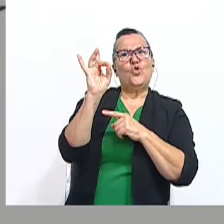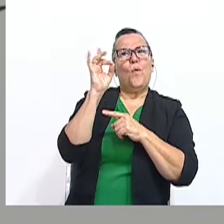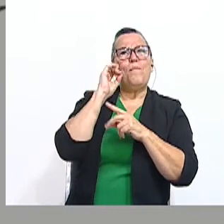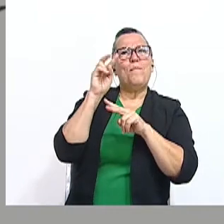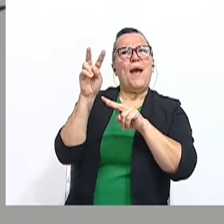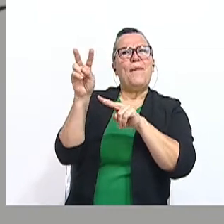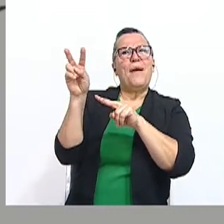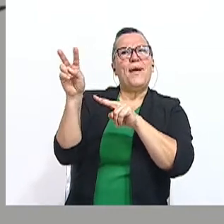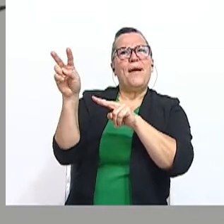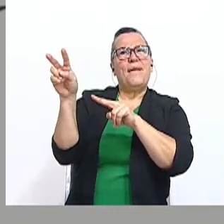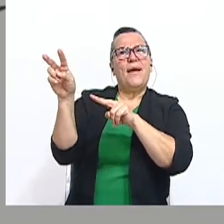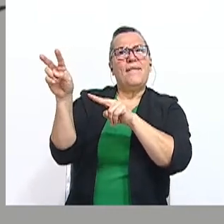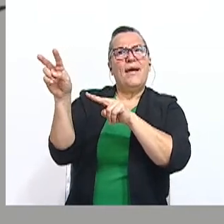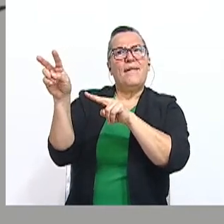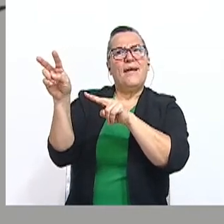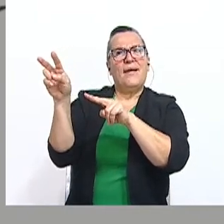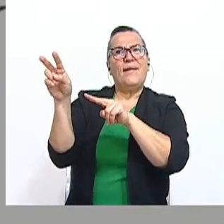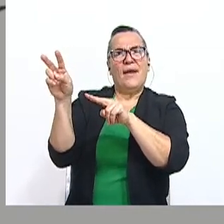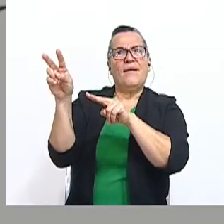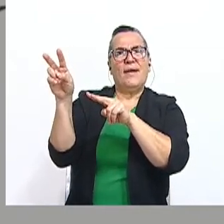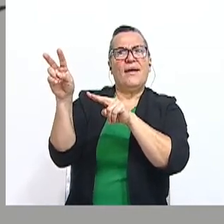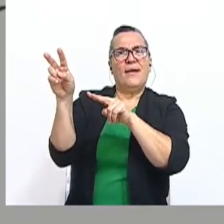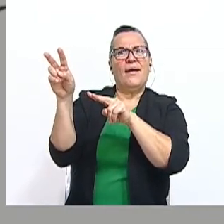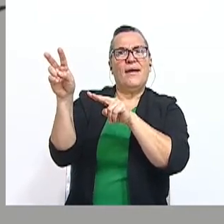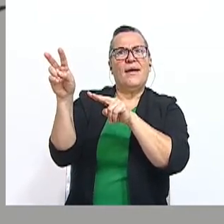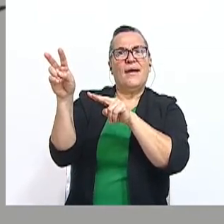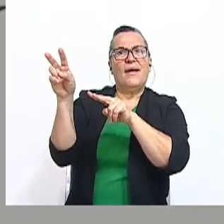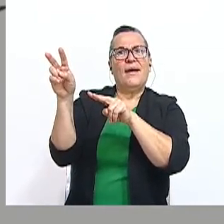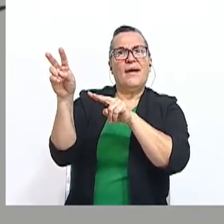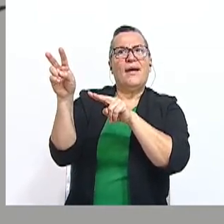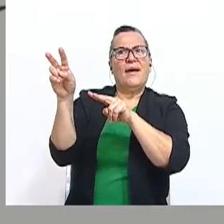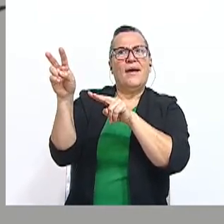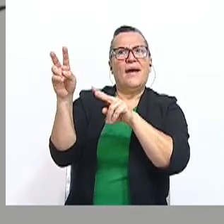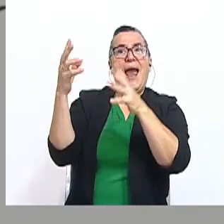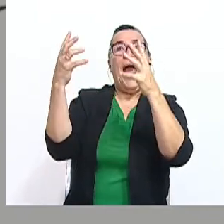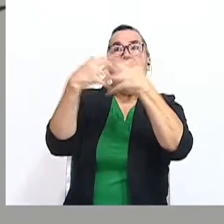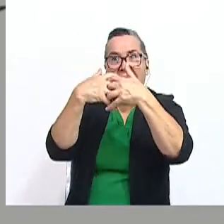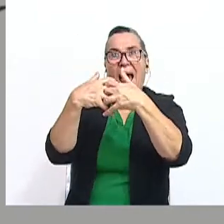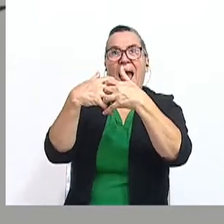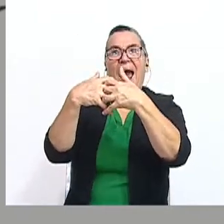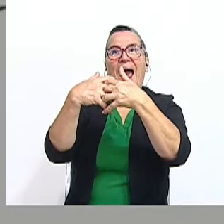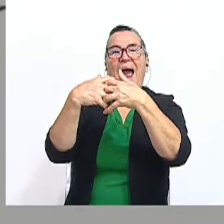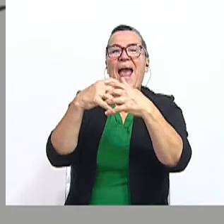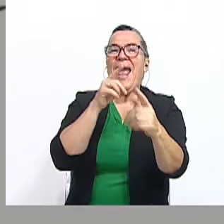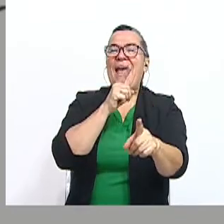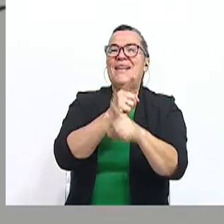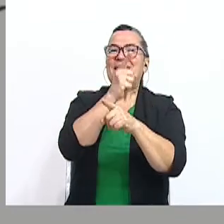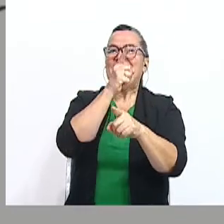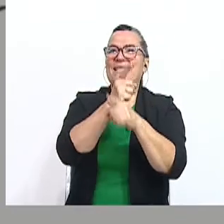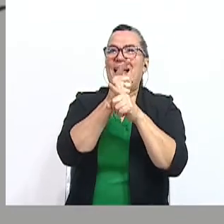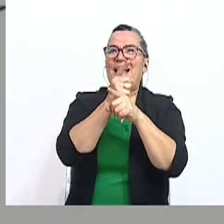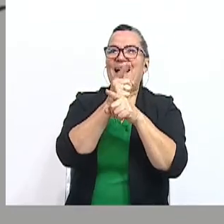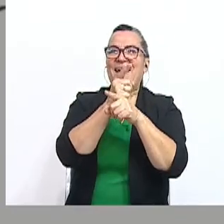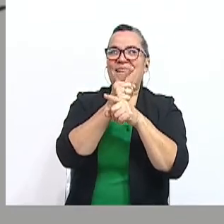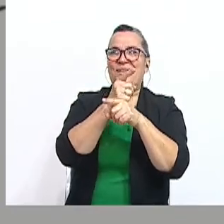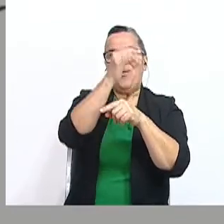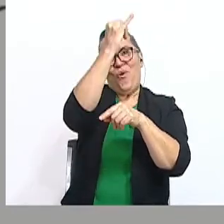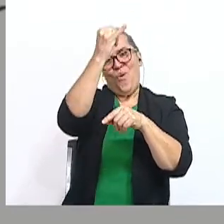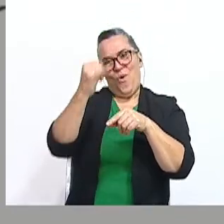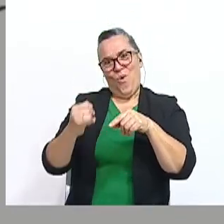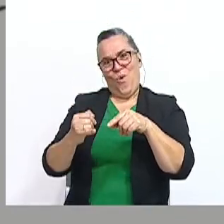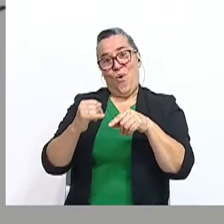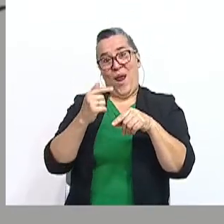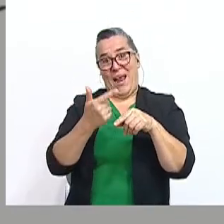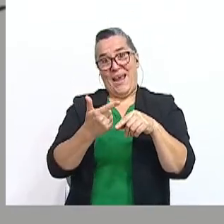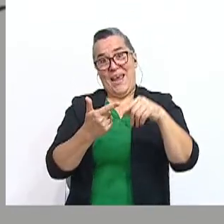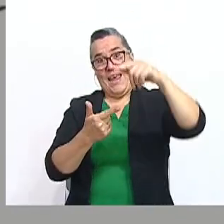a ver. Viene como gira, y exacto, pasó lo mismo que